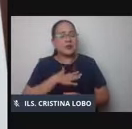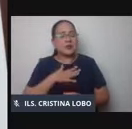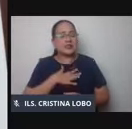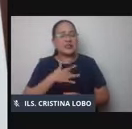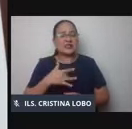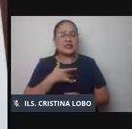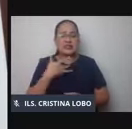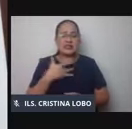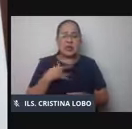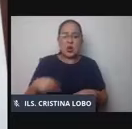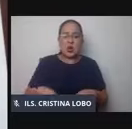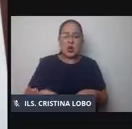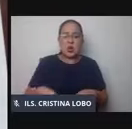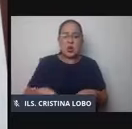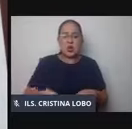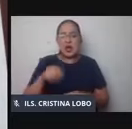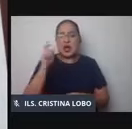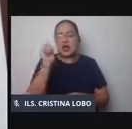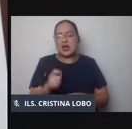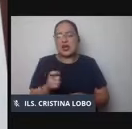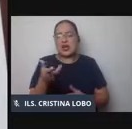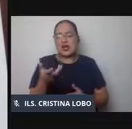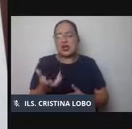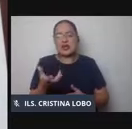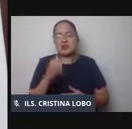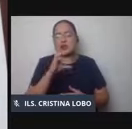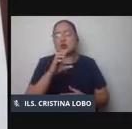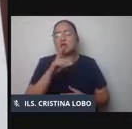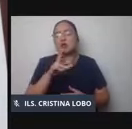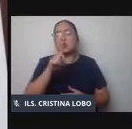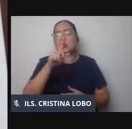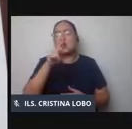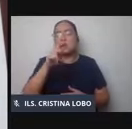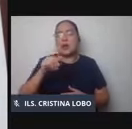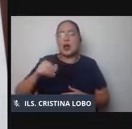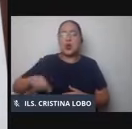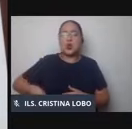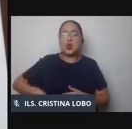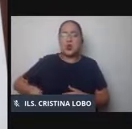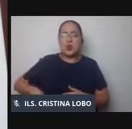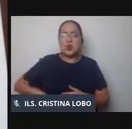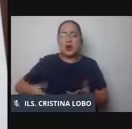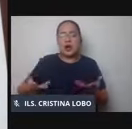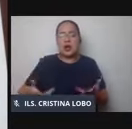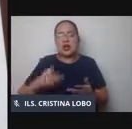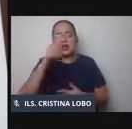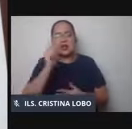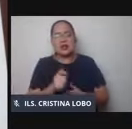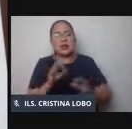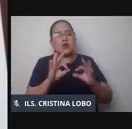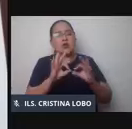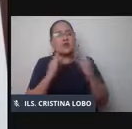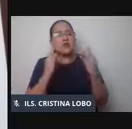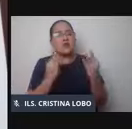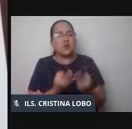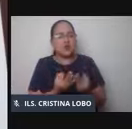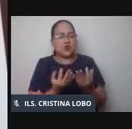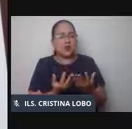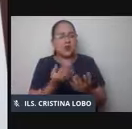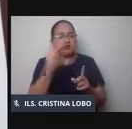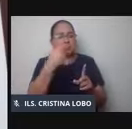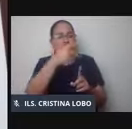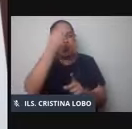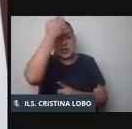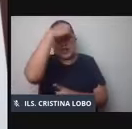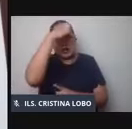vamos a entenderlo como un proceso, digamos, o una experiencia, por así decirlo,